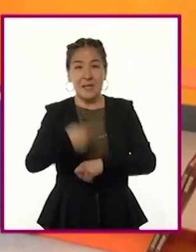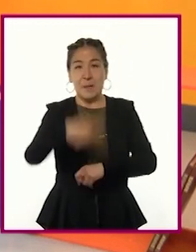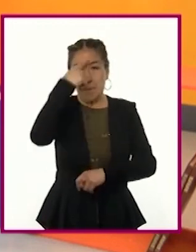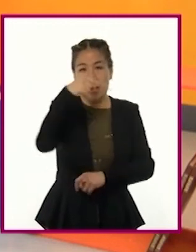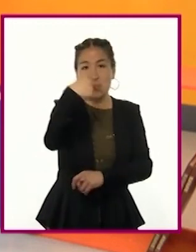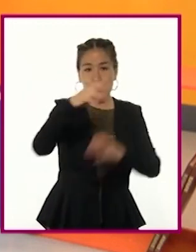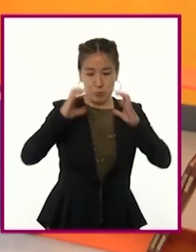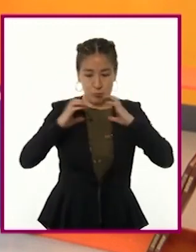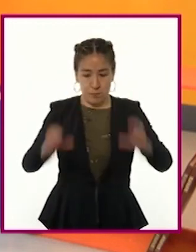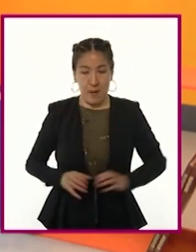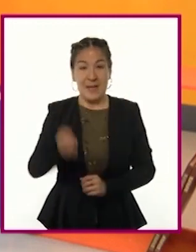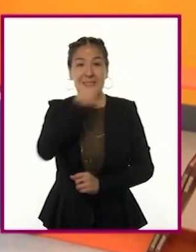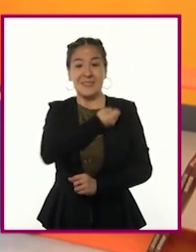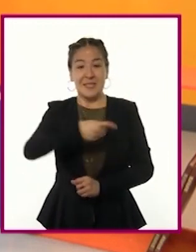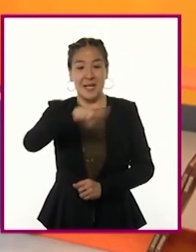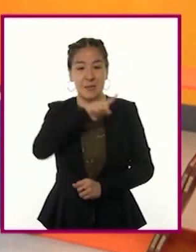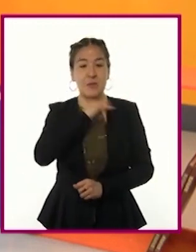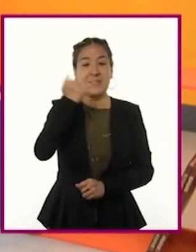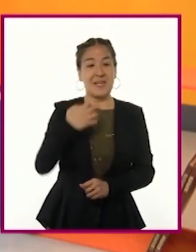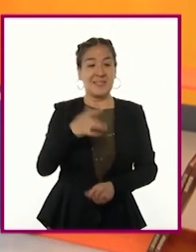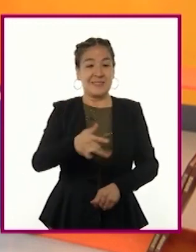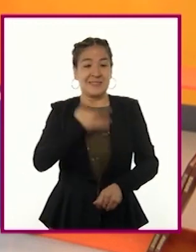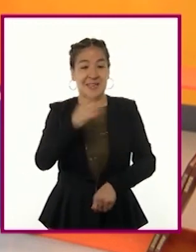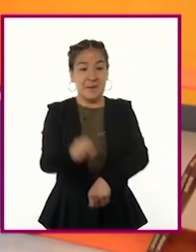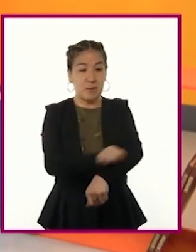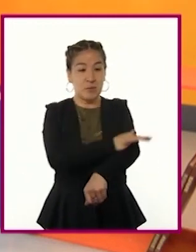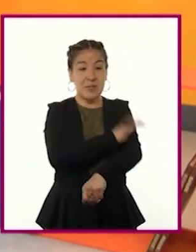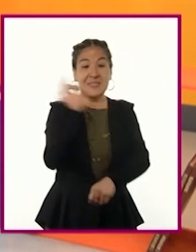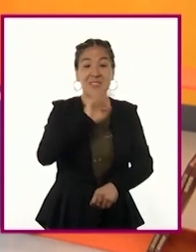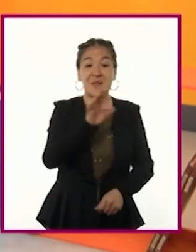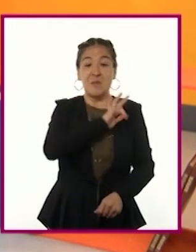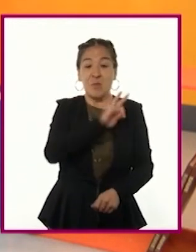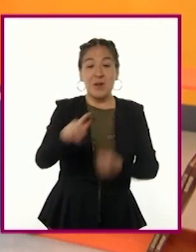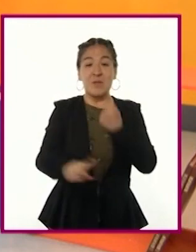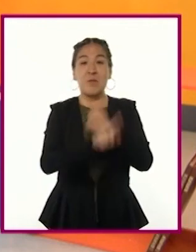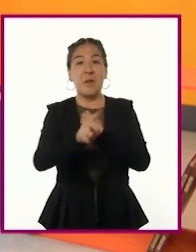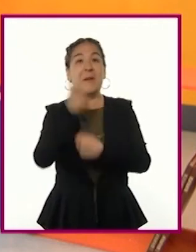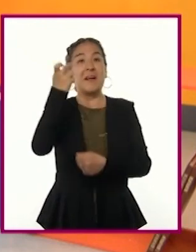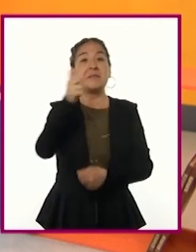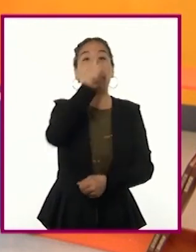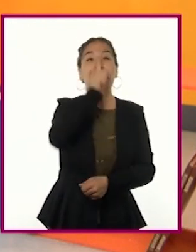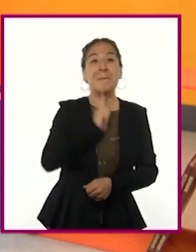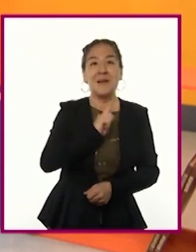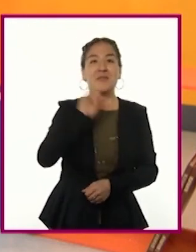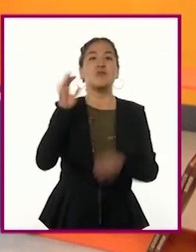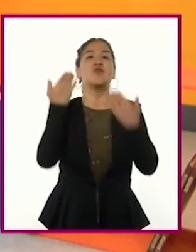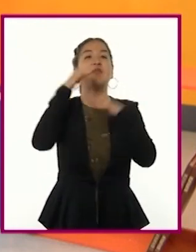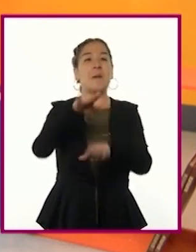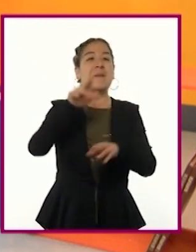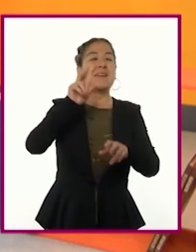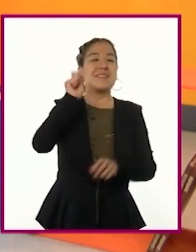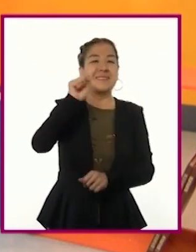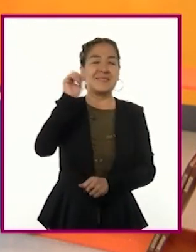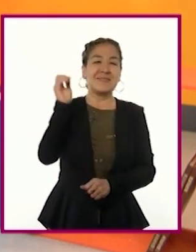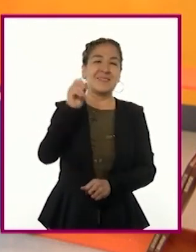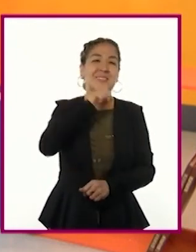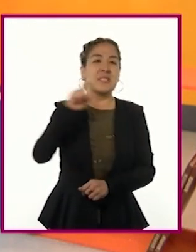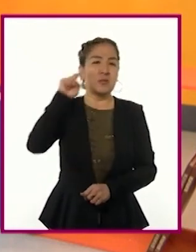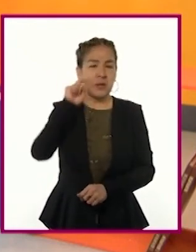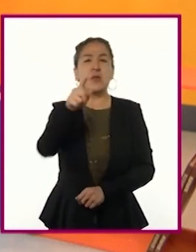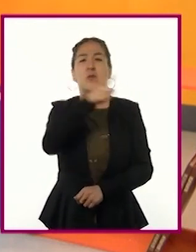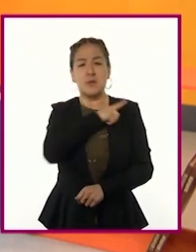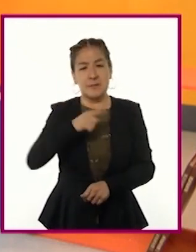pueden acarrear los mitos relacionados con la sexualidad? Reflexionen sobre sus investigaciones y, si es